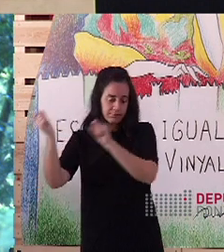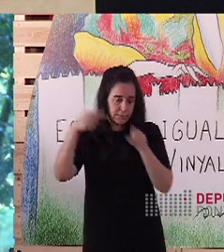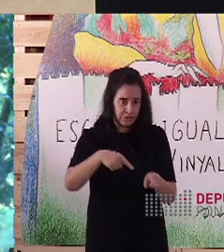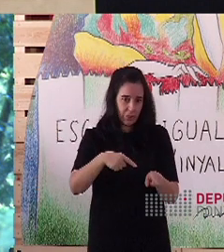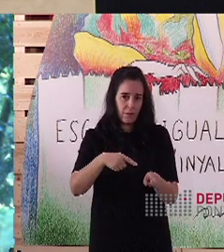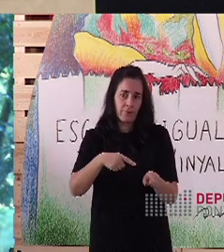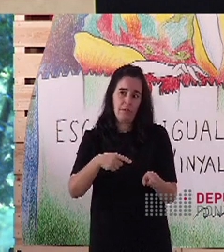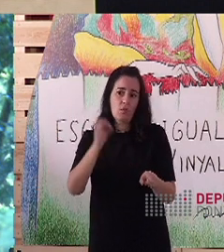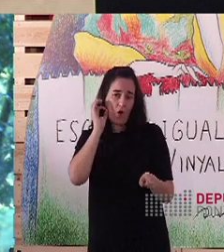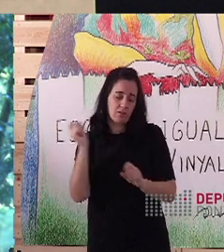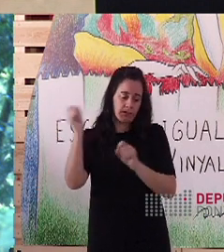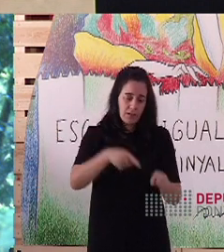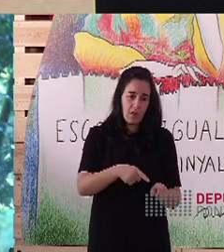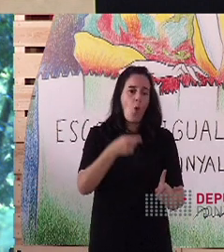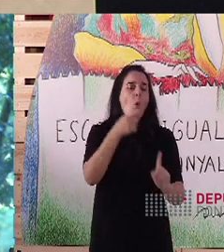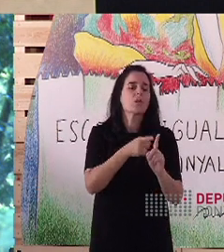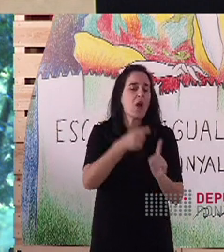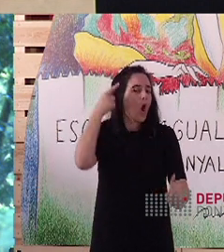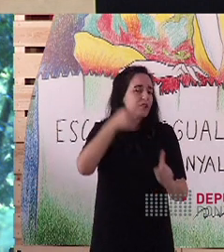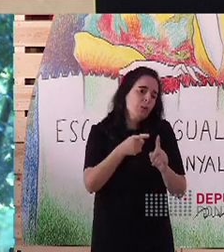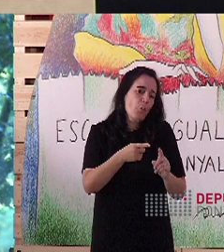para cubrir